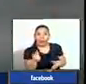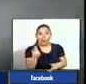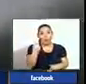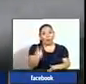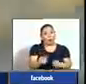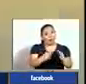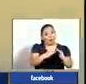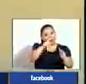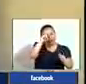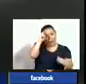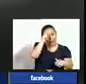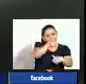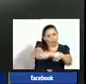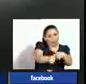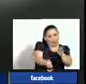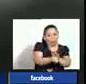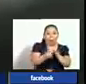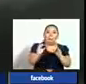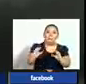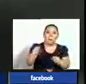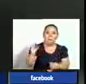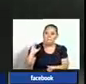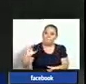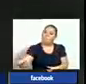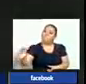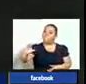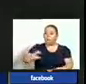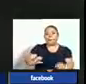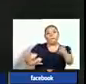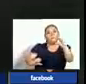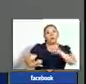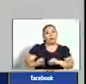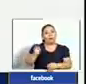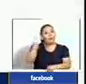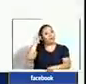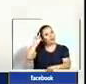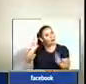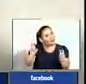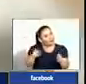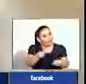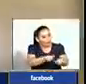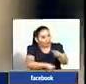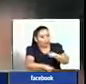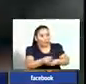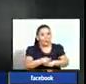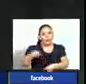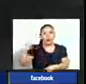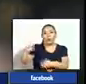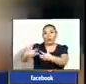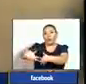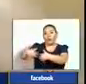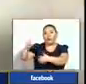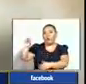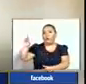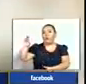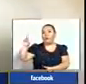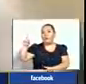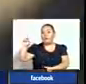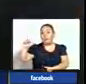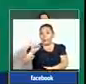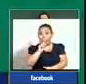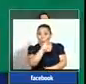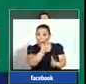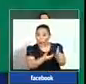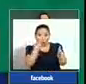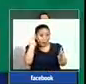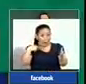empleados del Senado recibir millones de dólares en efectivo, por supuesto, sobornos provenientes de Odebrecht. Uno de los hombres que se observa en la grabación